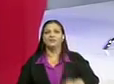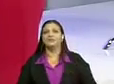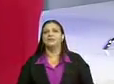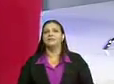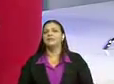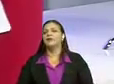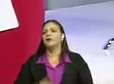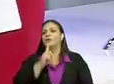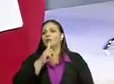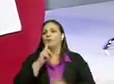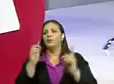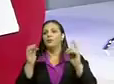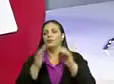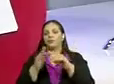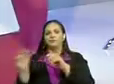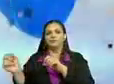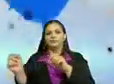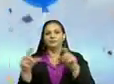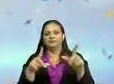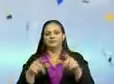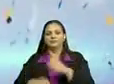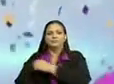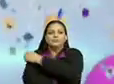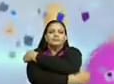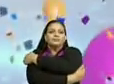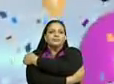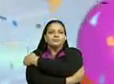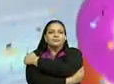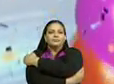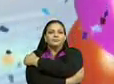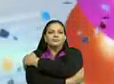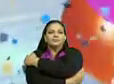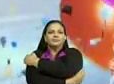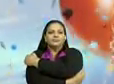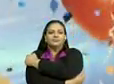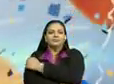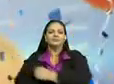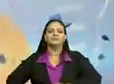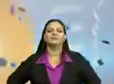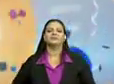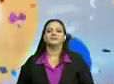cumpleañeros. Claro, vamos, Huawei. ¡Que vivan los cumpleañeros!